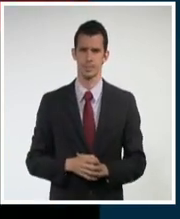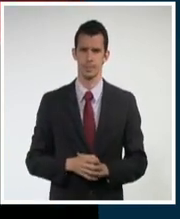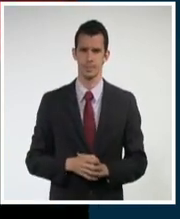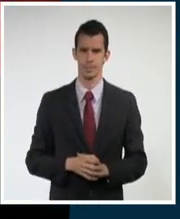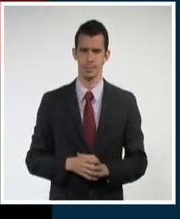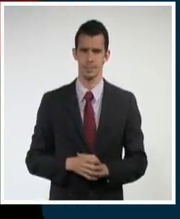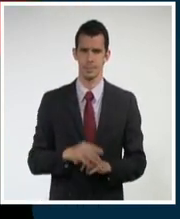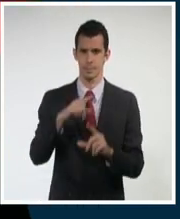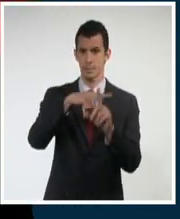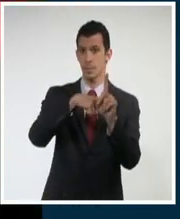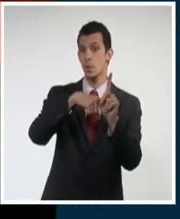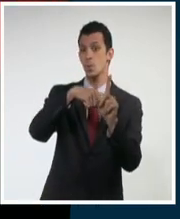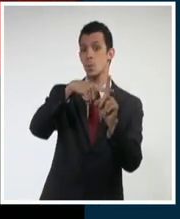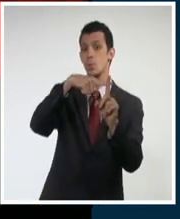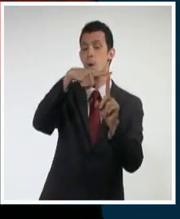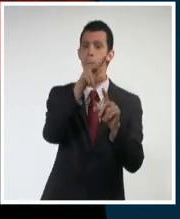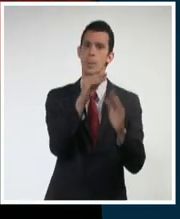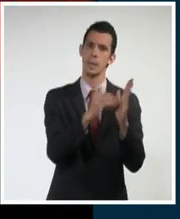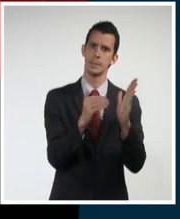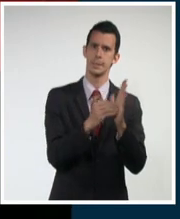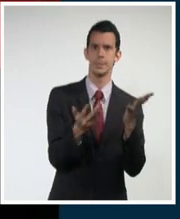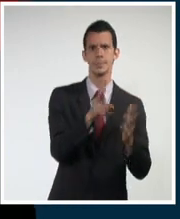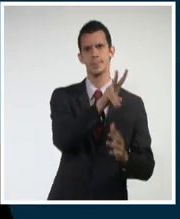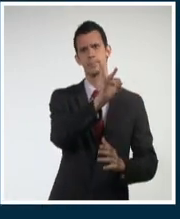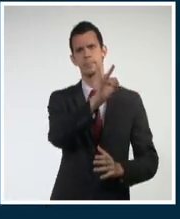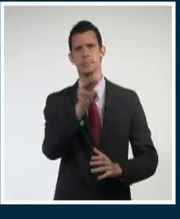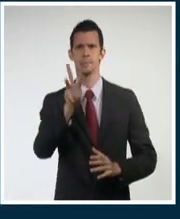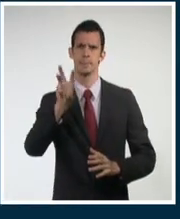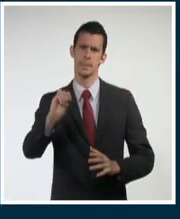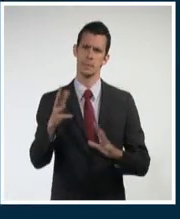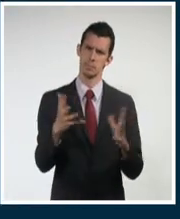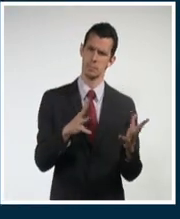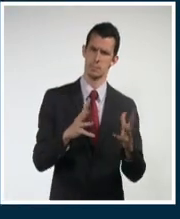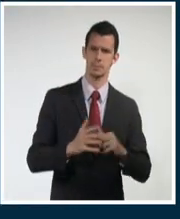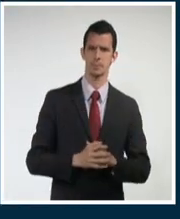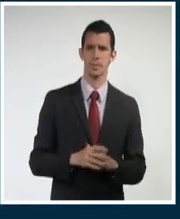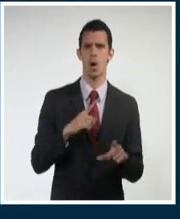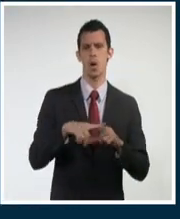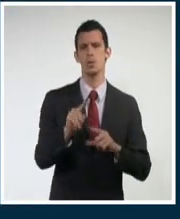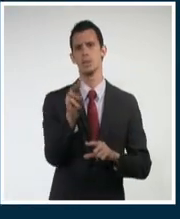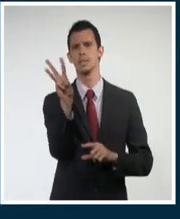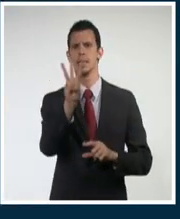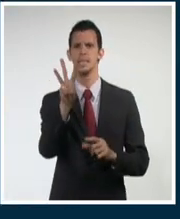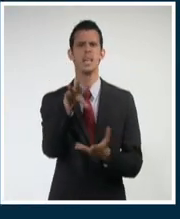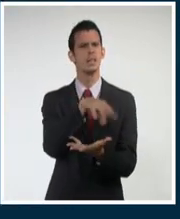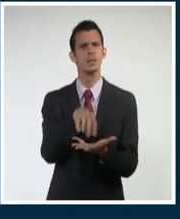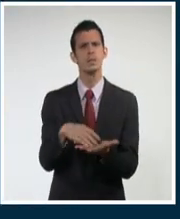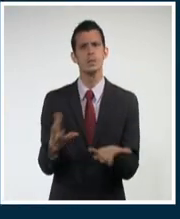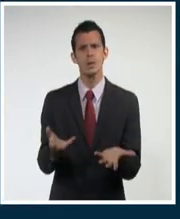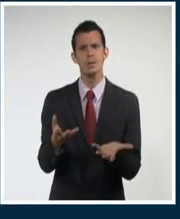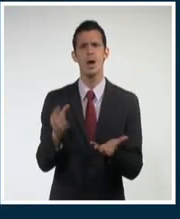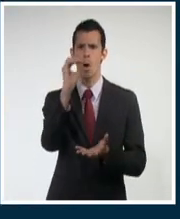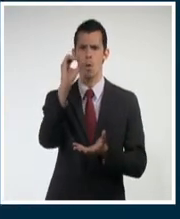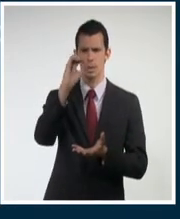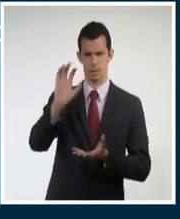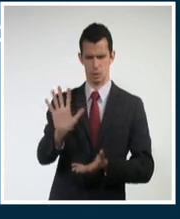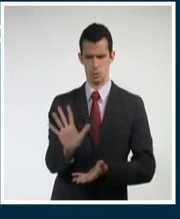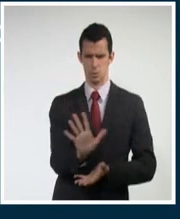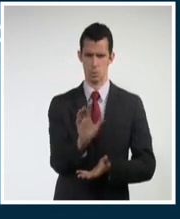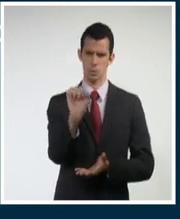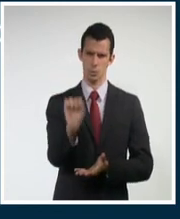estarán en horas de la tarde entre 27 y 30 grados Celsius. Llegará a 33 grados Celsius en la porción suroriental.